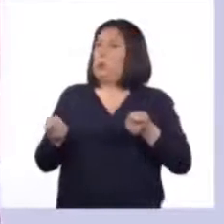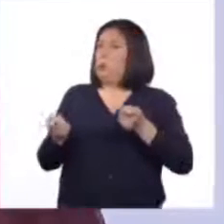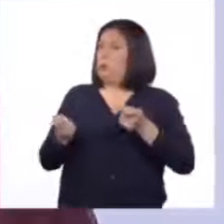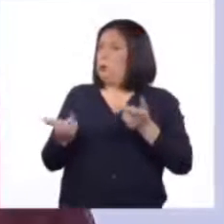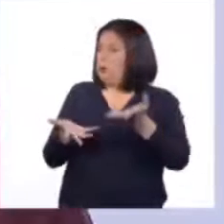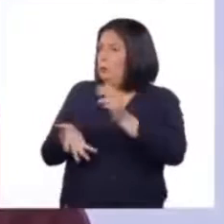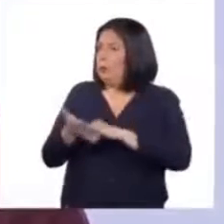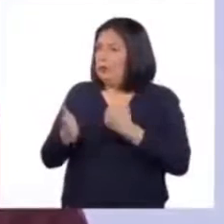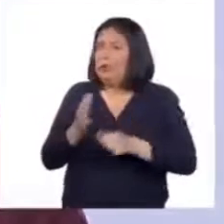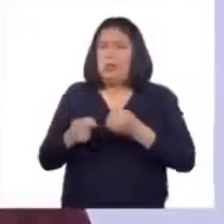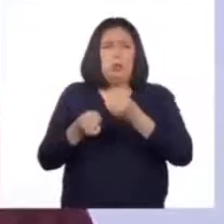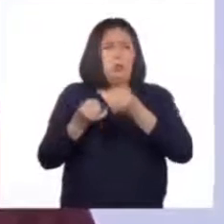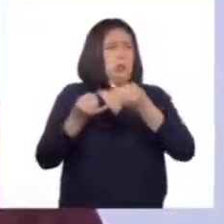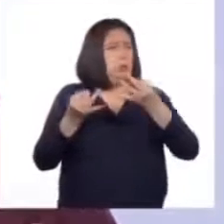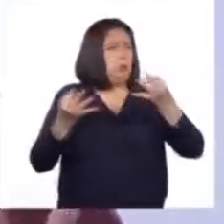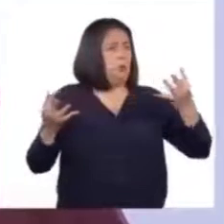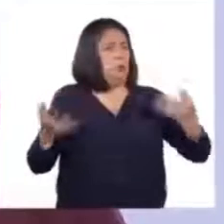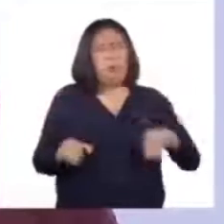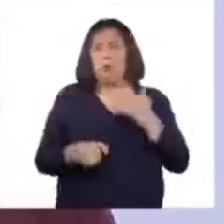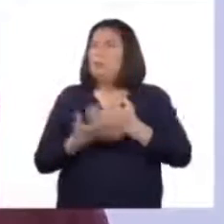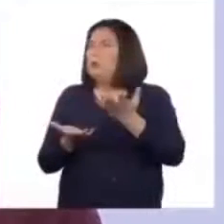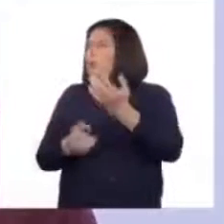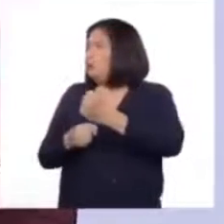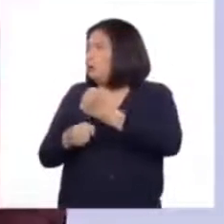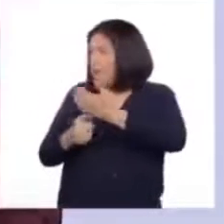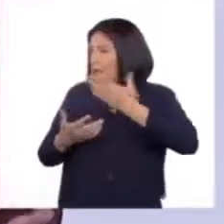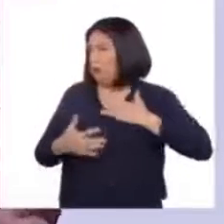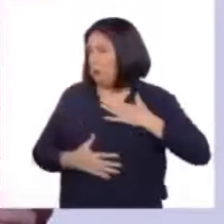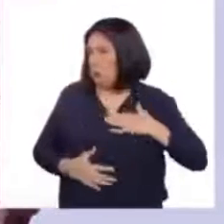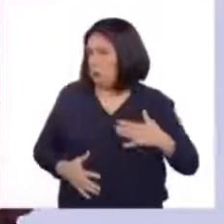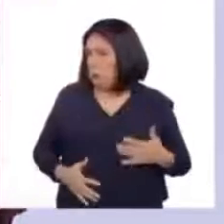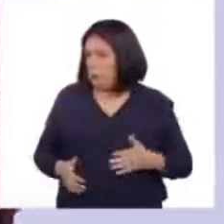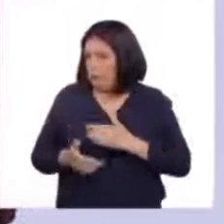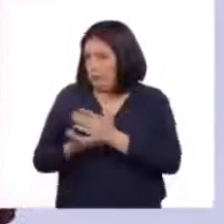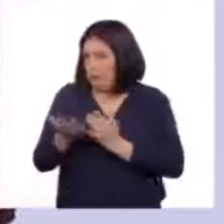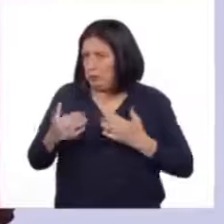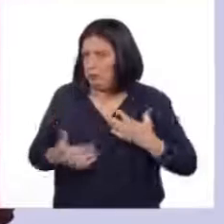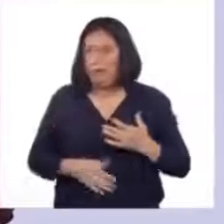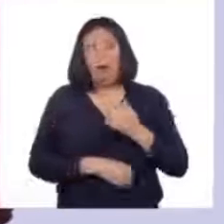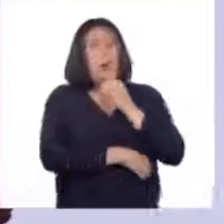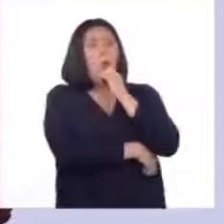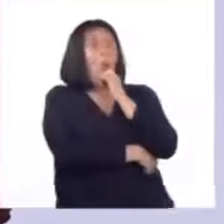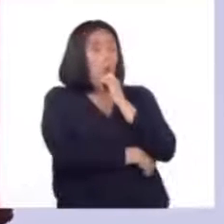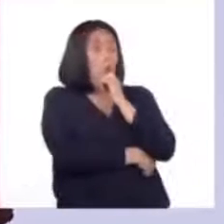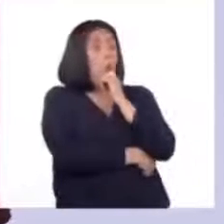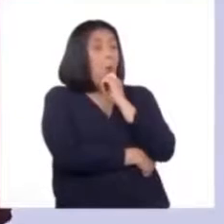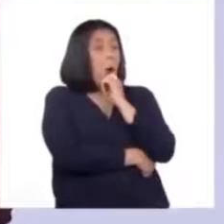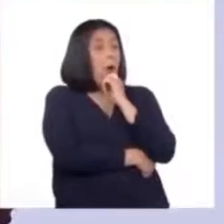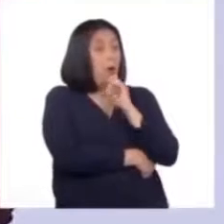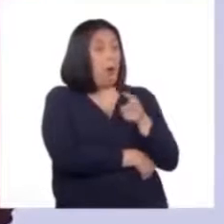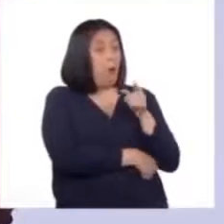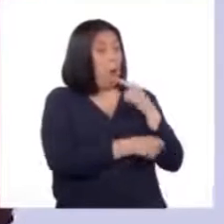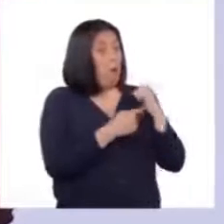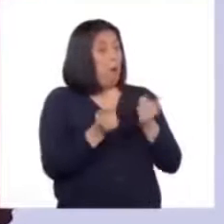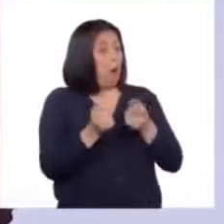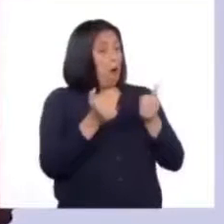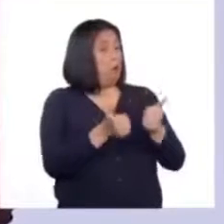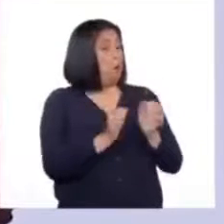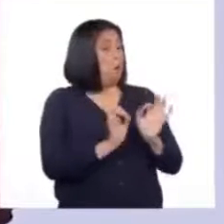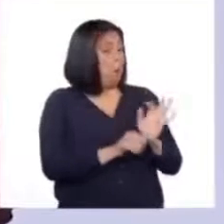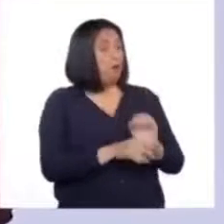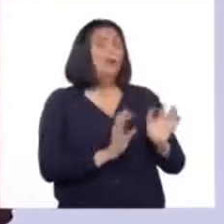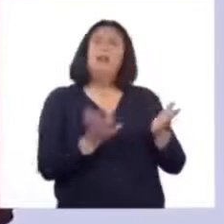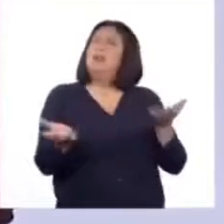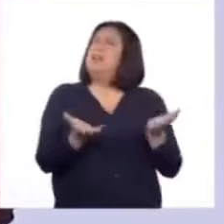regular numerosas funciones en nuestro cuerpo. ¡Ajala, profesor! ¡Qué eficientes son estos mensajeros! ¿Y